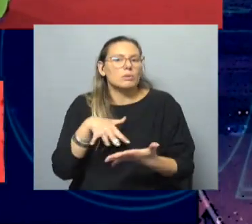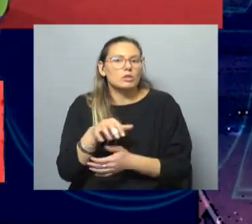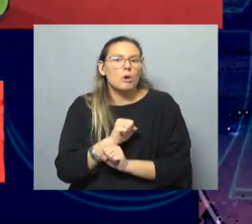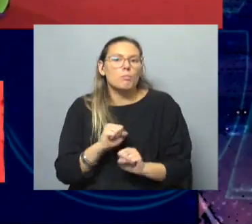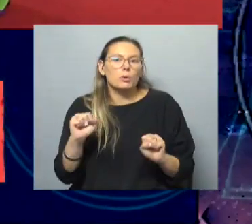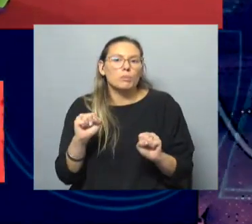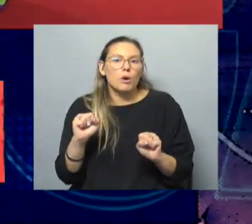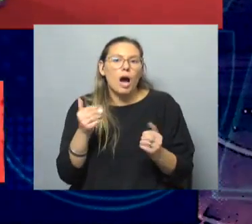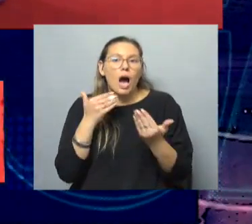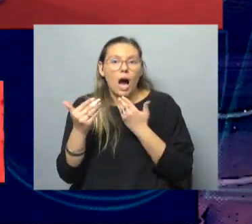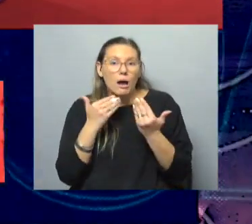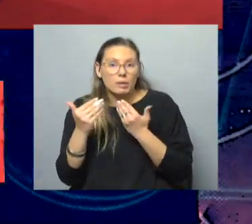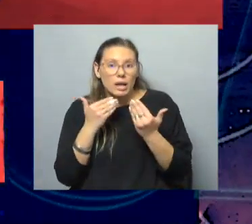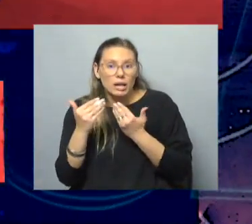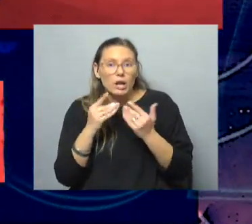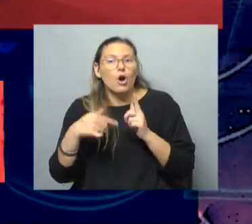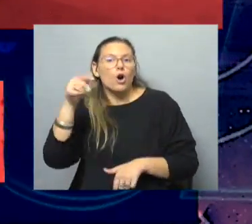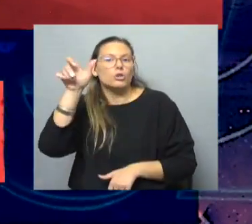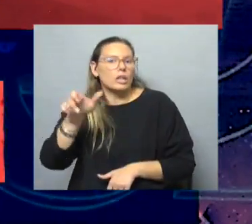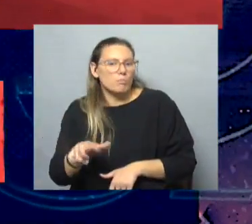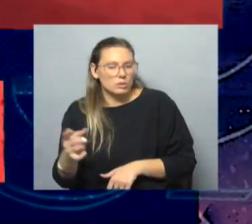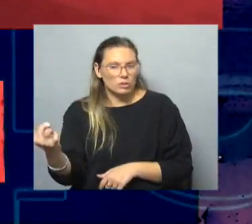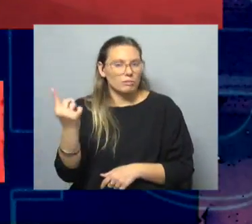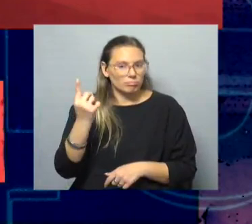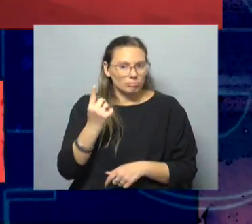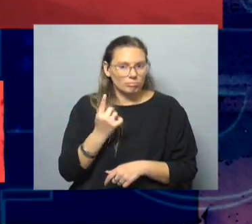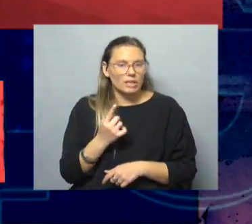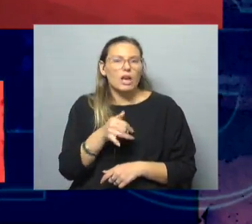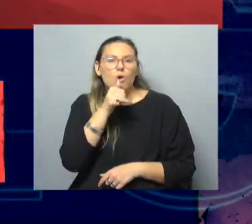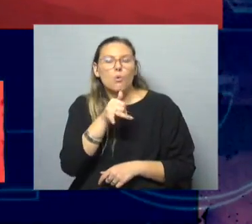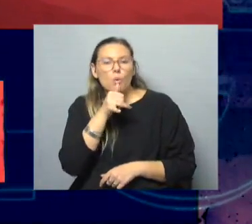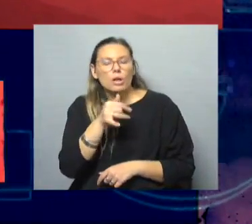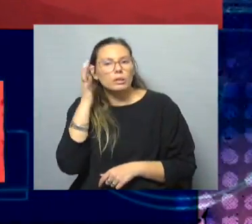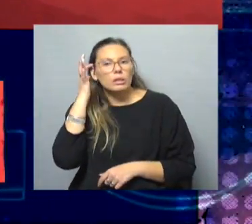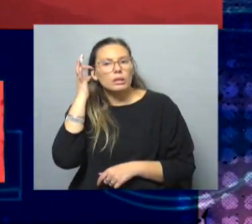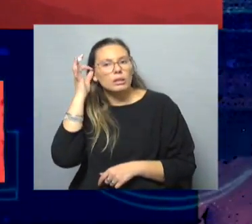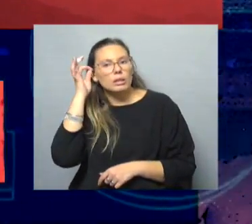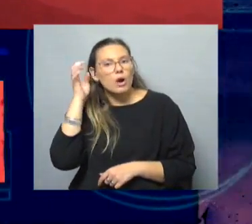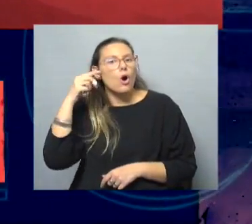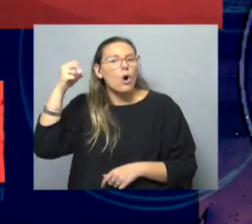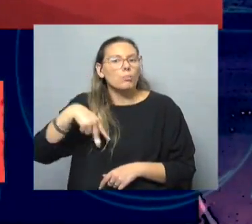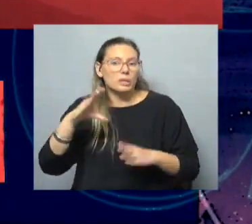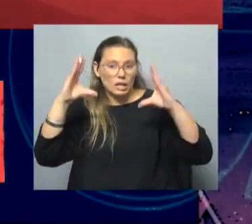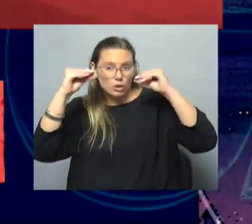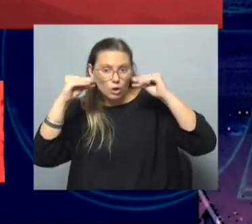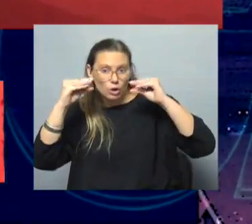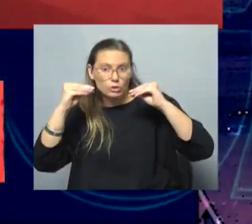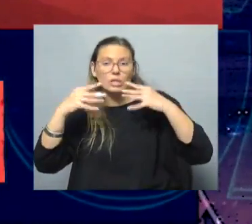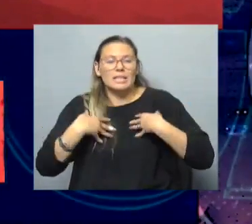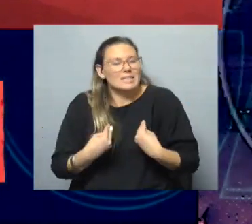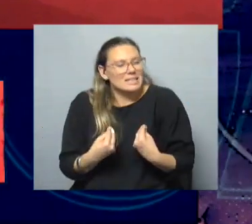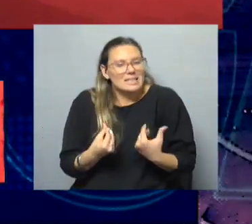quizás hablar con alguna otra personalidad y, bueno, que nos cuente un poquito de lo que opinan de esta noche, lo que